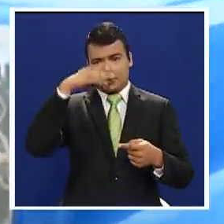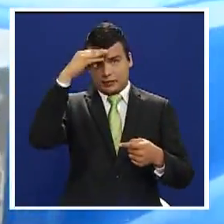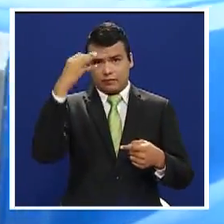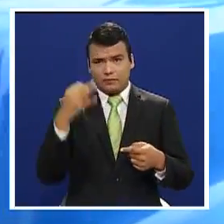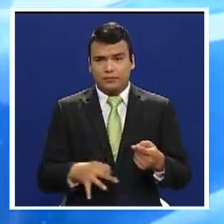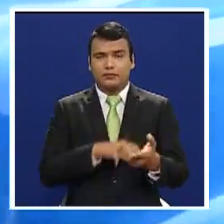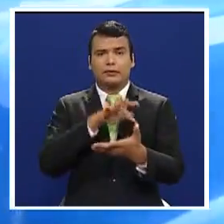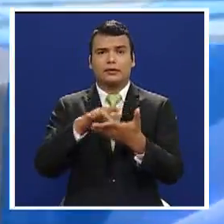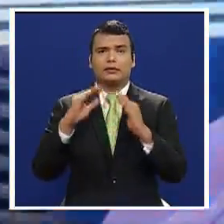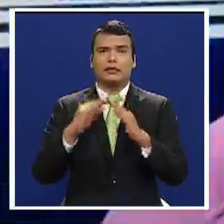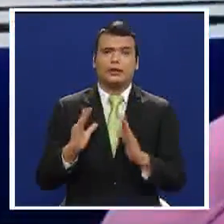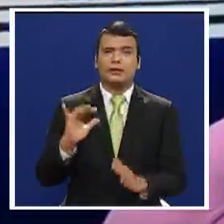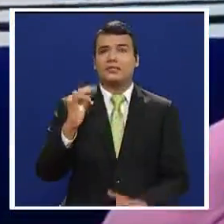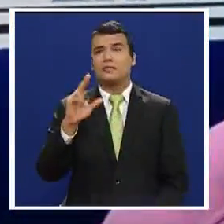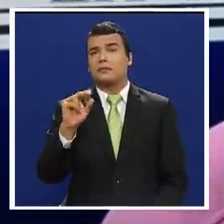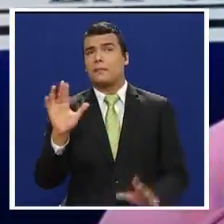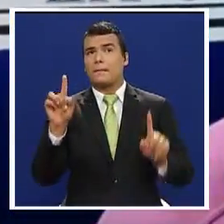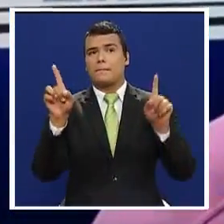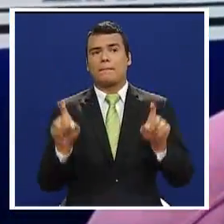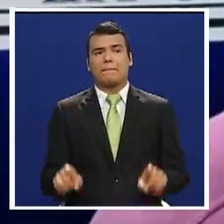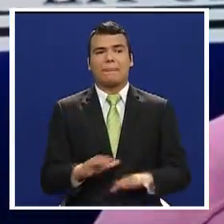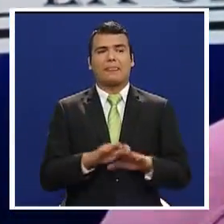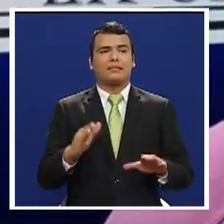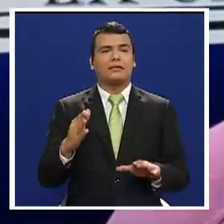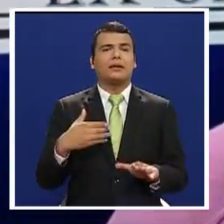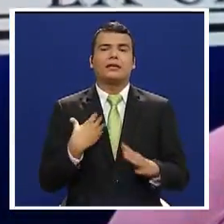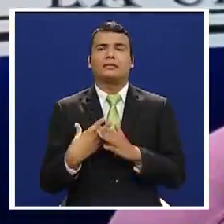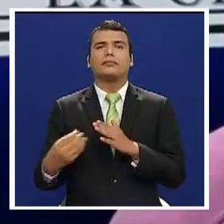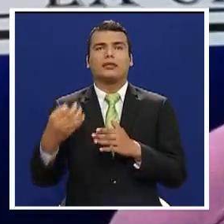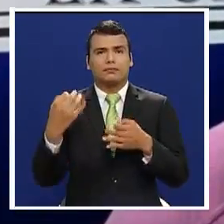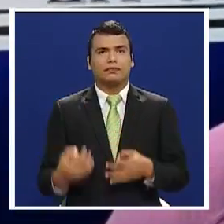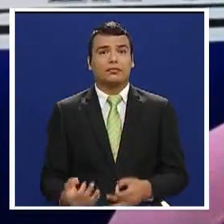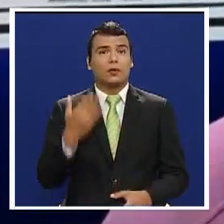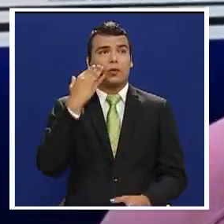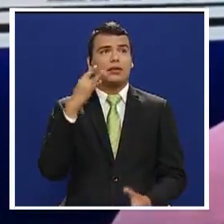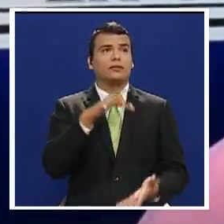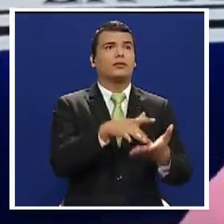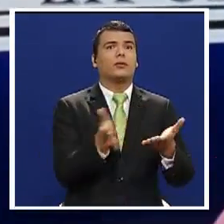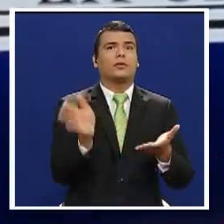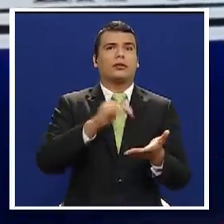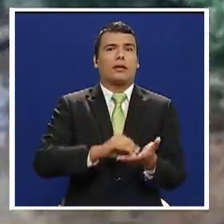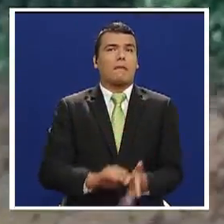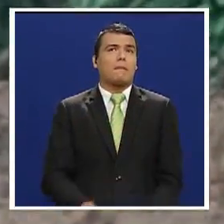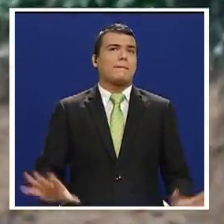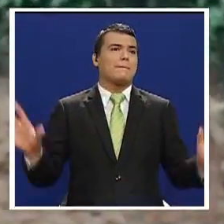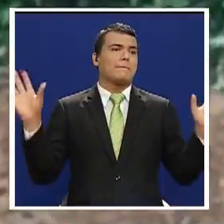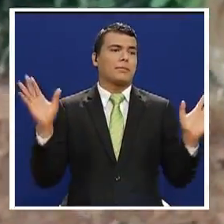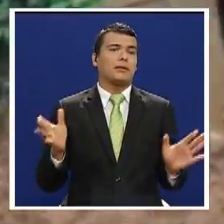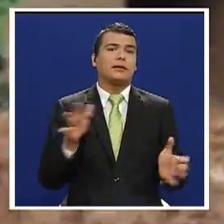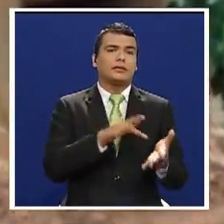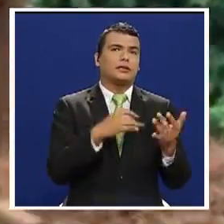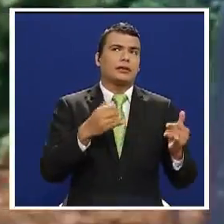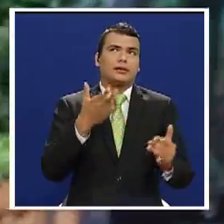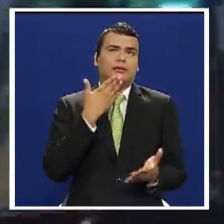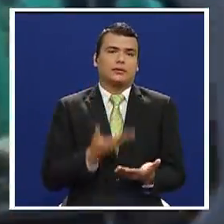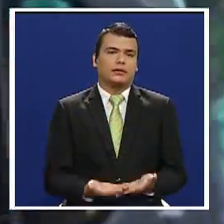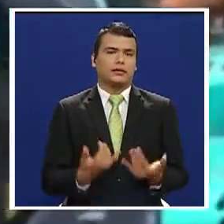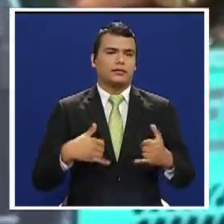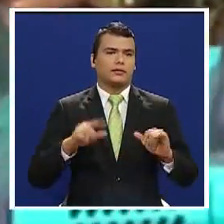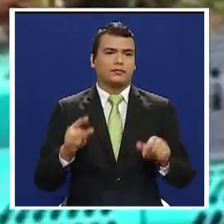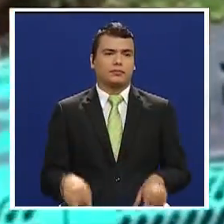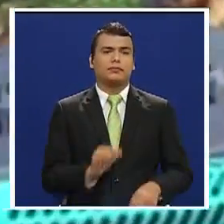hacen para mejorar las vías acá y ver el clima. Se fue toda la vía, se desapareció, ¿no? Y eso no es para hoy,